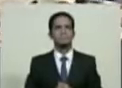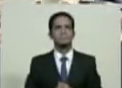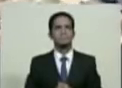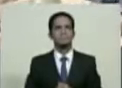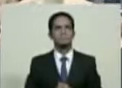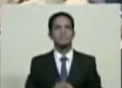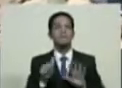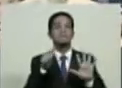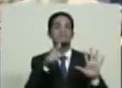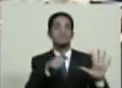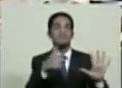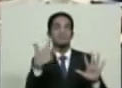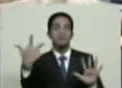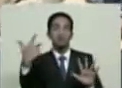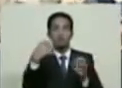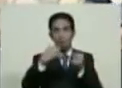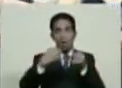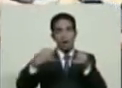68 metros de cable,